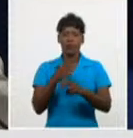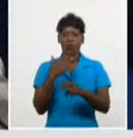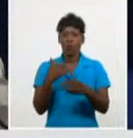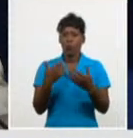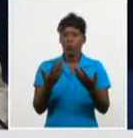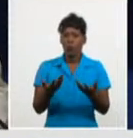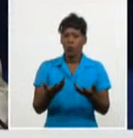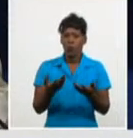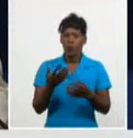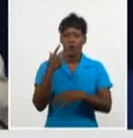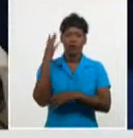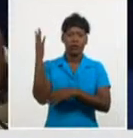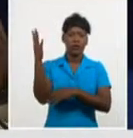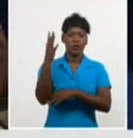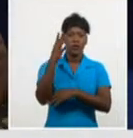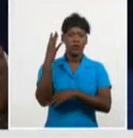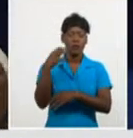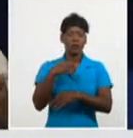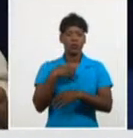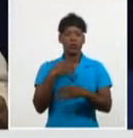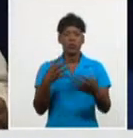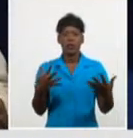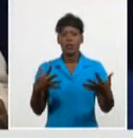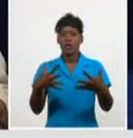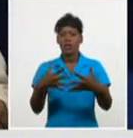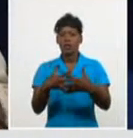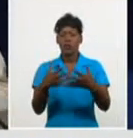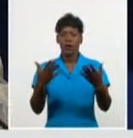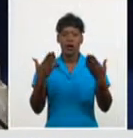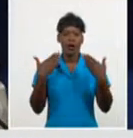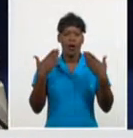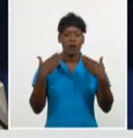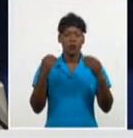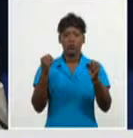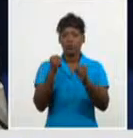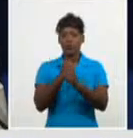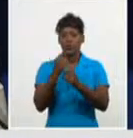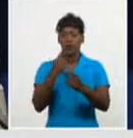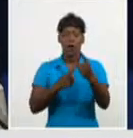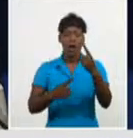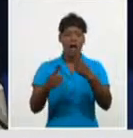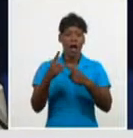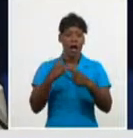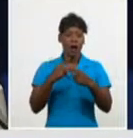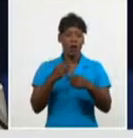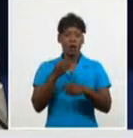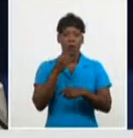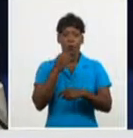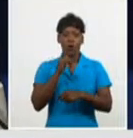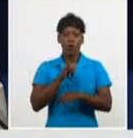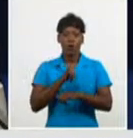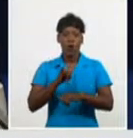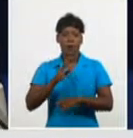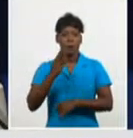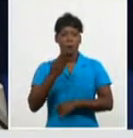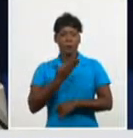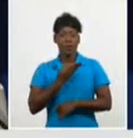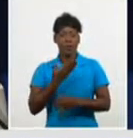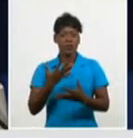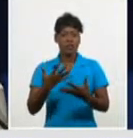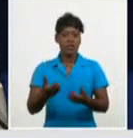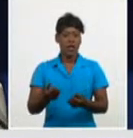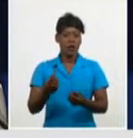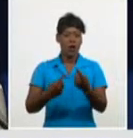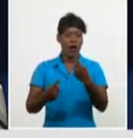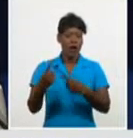las temperaturas elevadas y el clima más bien seco. Eso